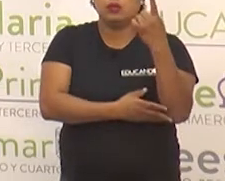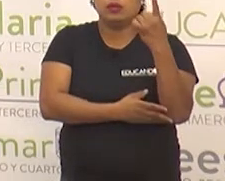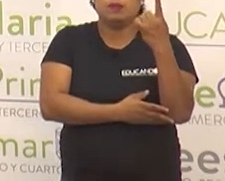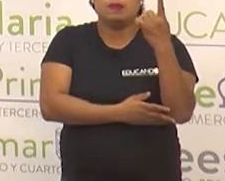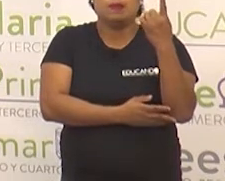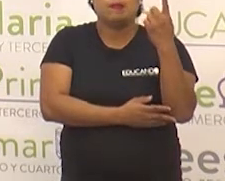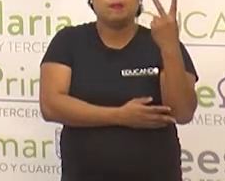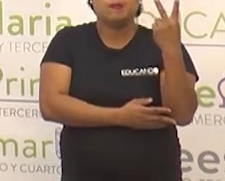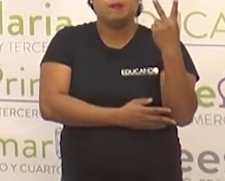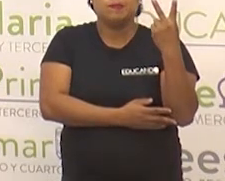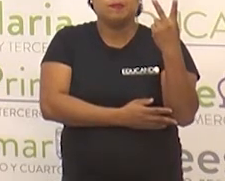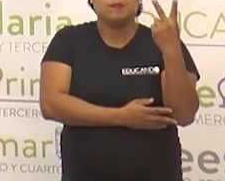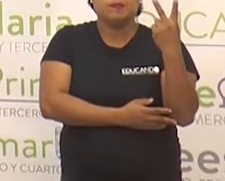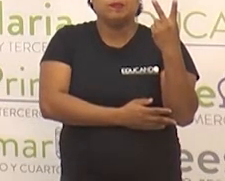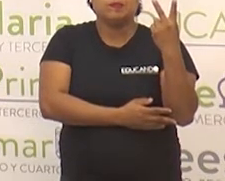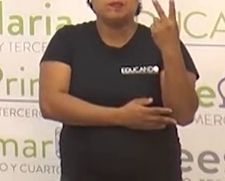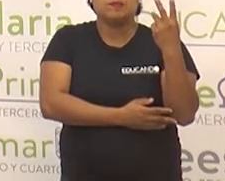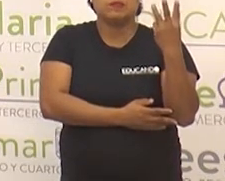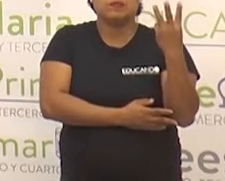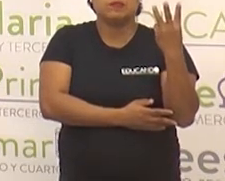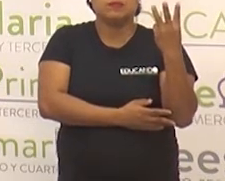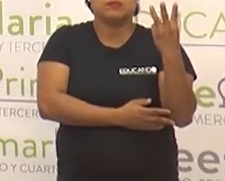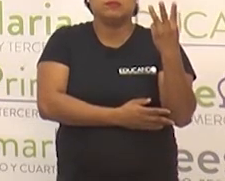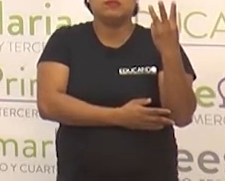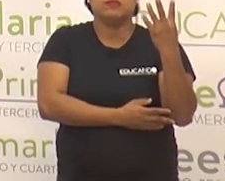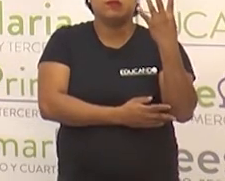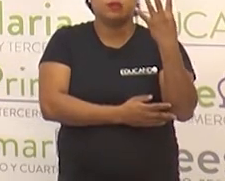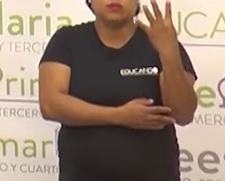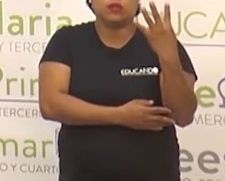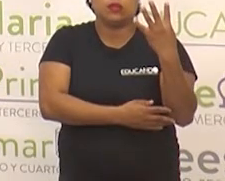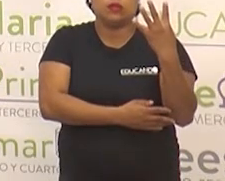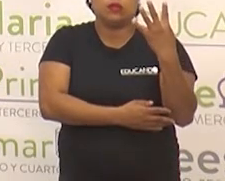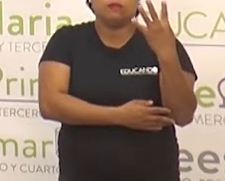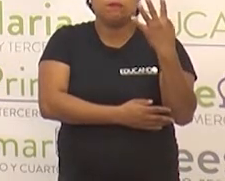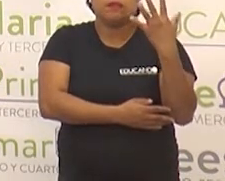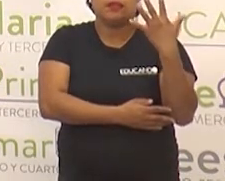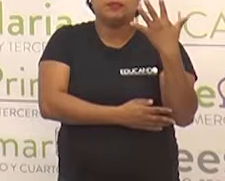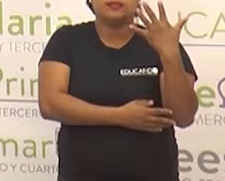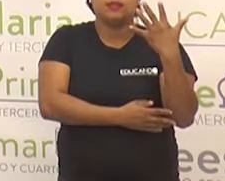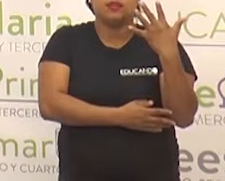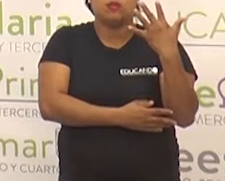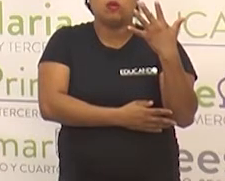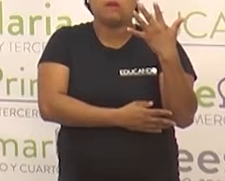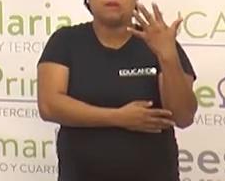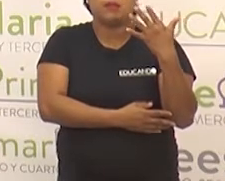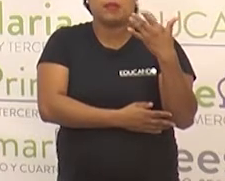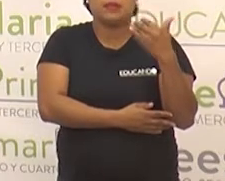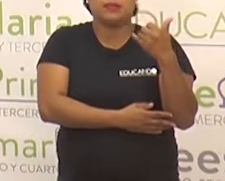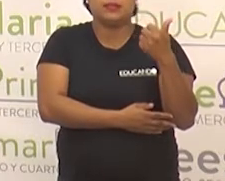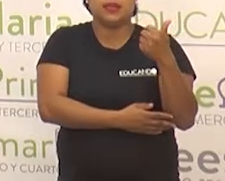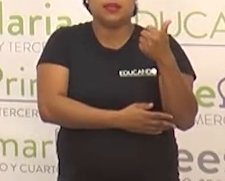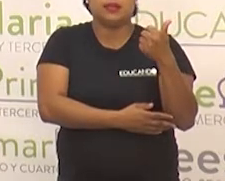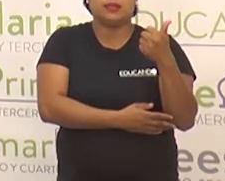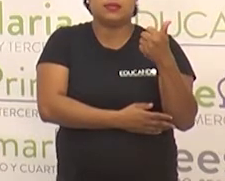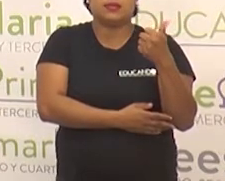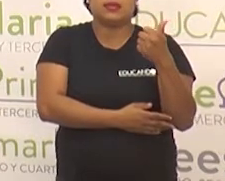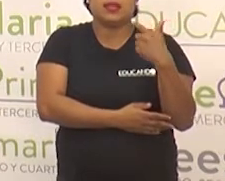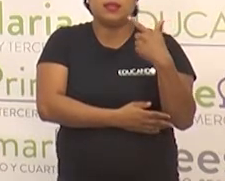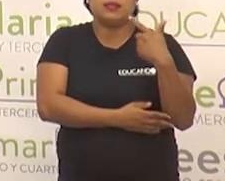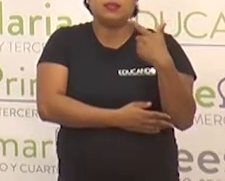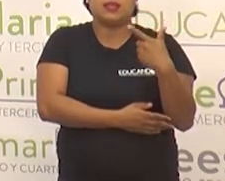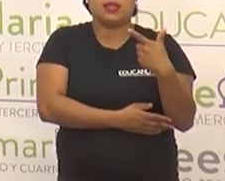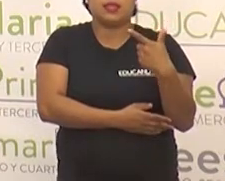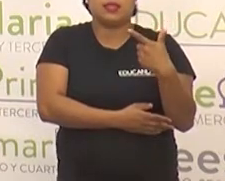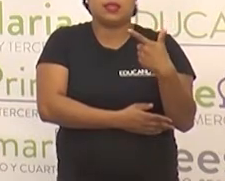una, dos, tres, cuatro, cinco,